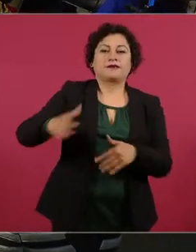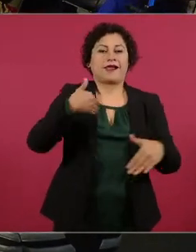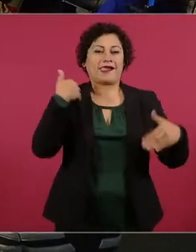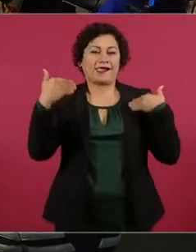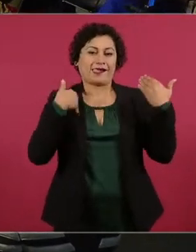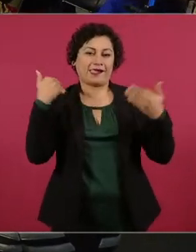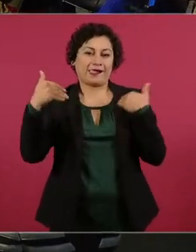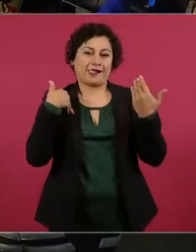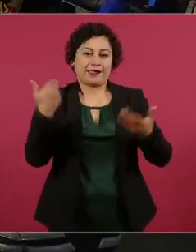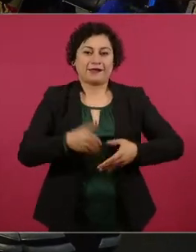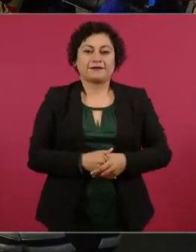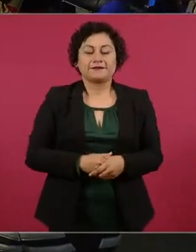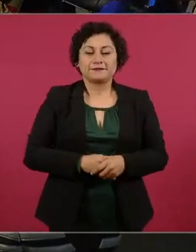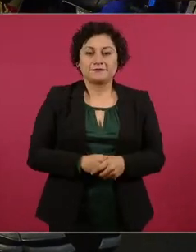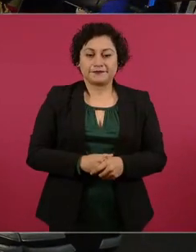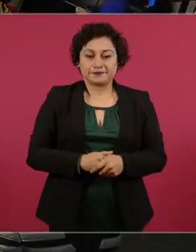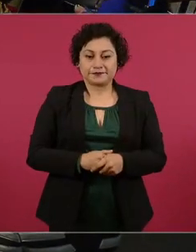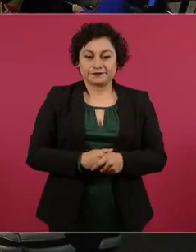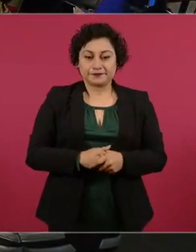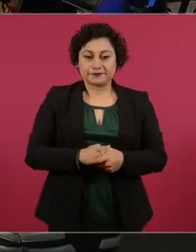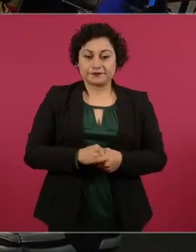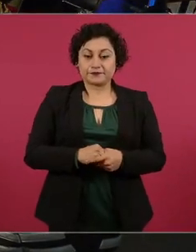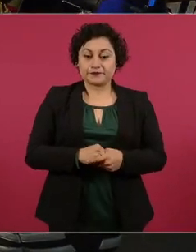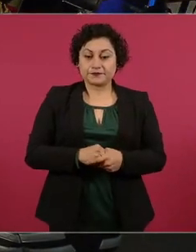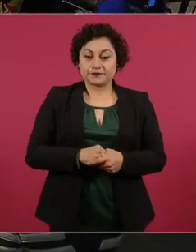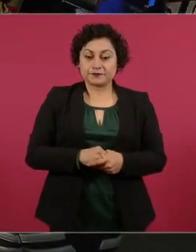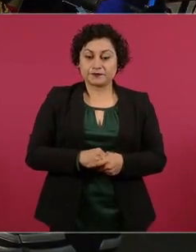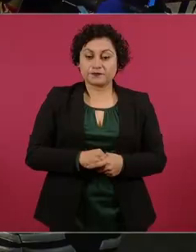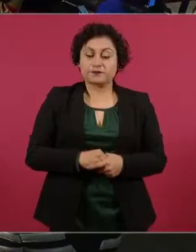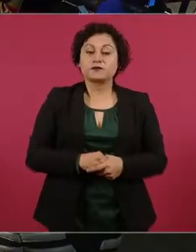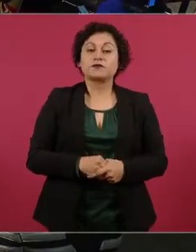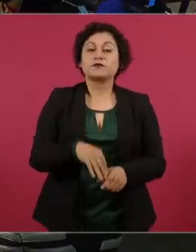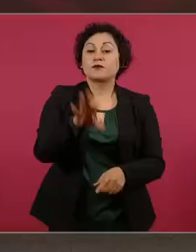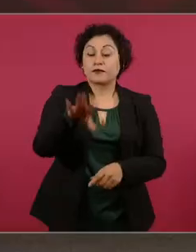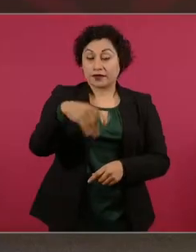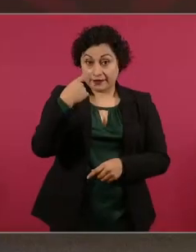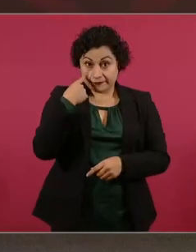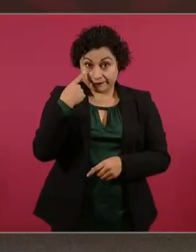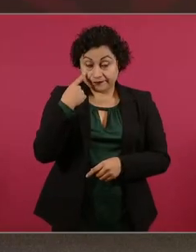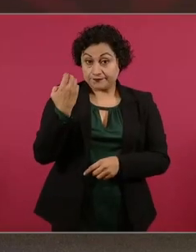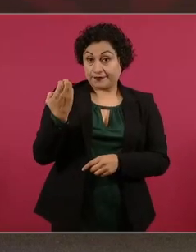Que hay alegría, es que hay alegría. En enero